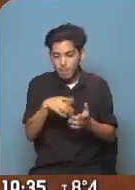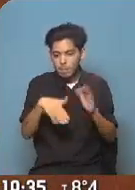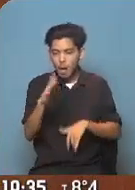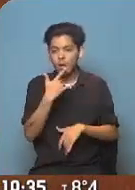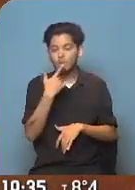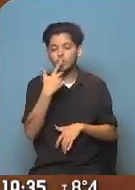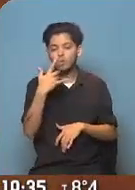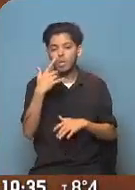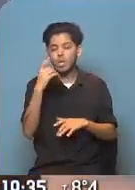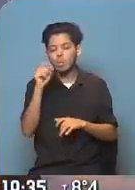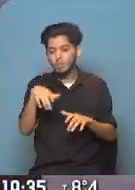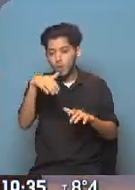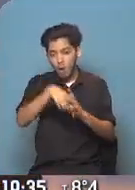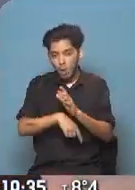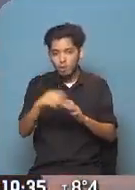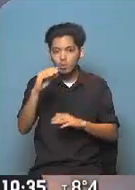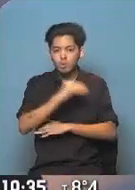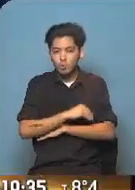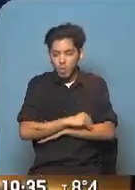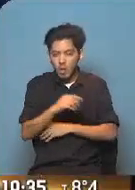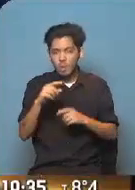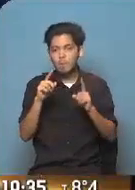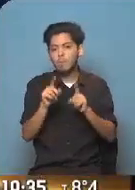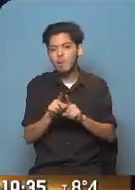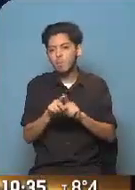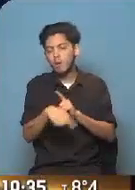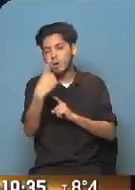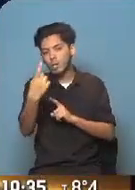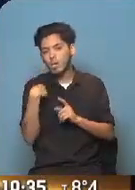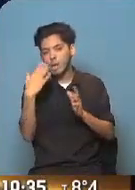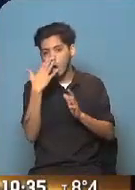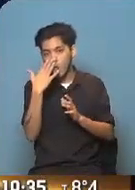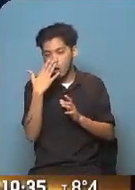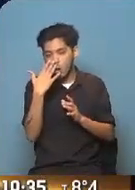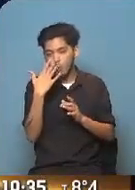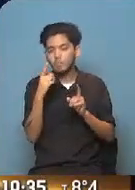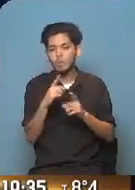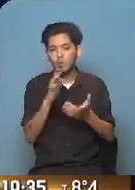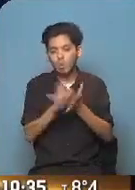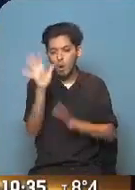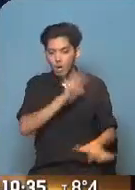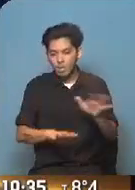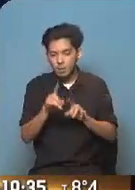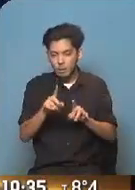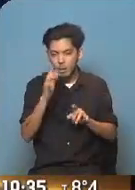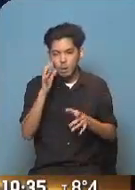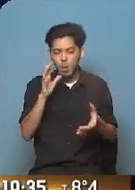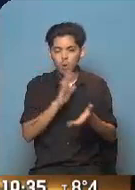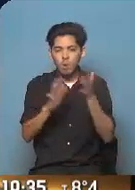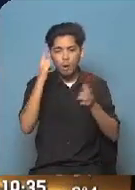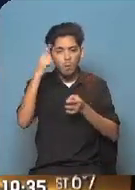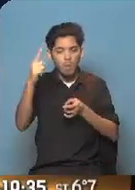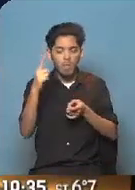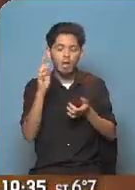de la provincia de córdoba esto obliga necesariamente a una nueva a un nuevo re despliegue de nuestras fuerzas armadas a una concepción distinta de